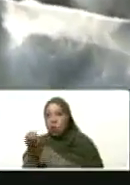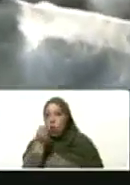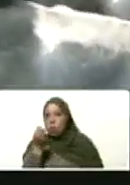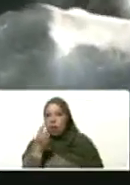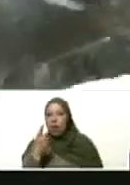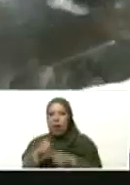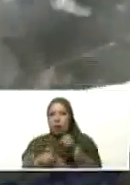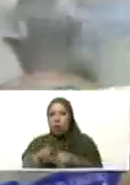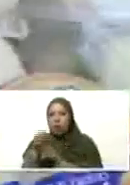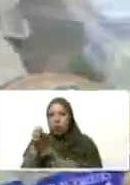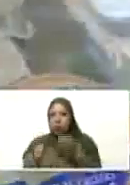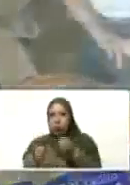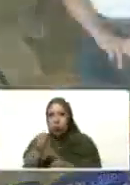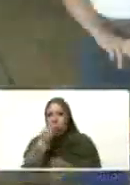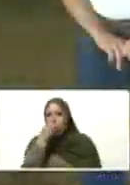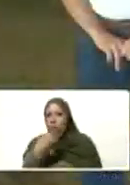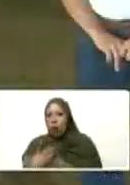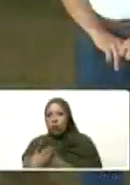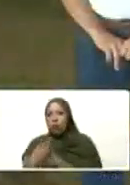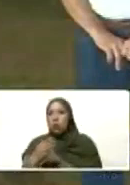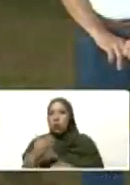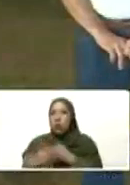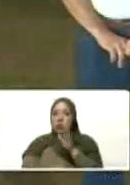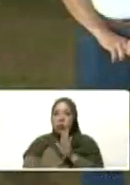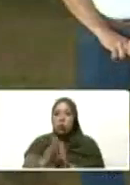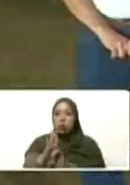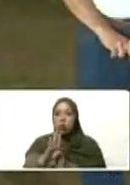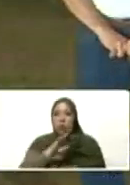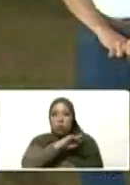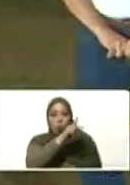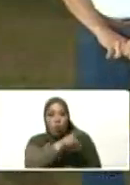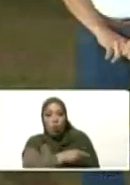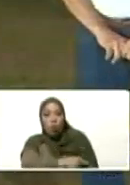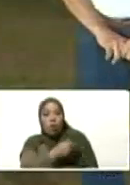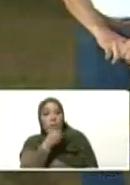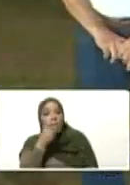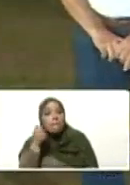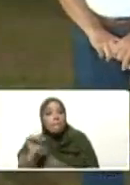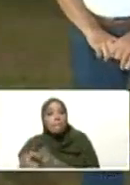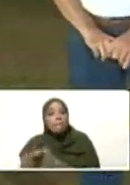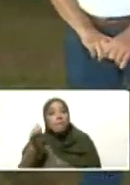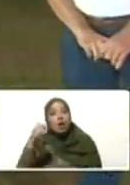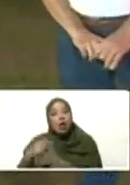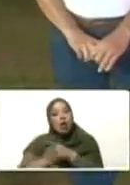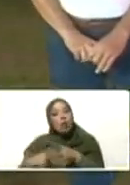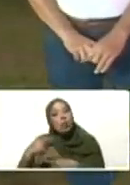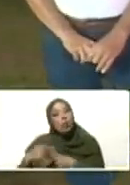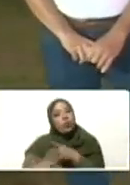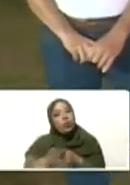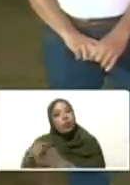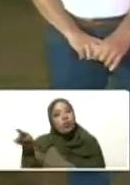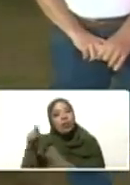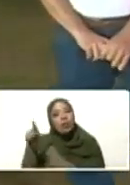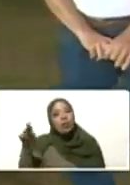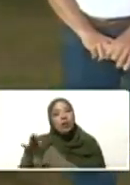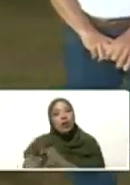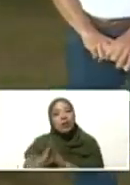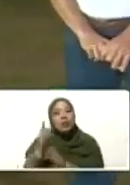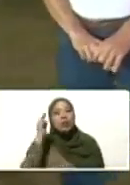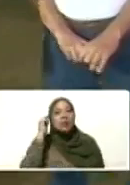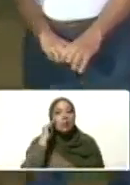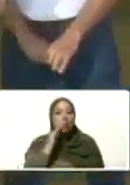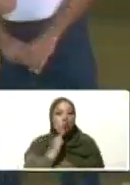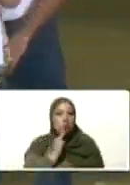muy entusiasmados por seguir avanzando y seguir fortaleciendo esta producción que se inicia desde aquí, desde la parroquia San Simón, así